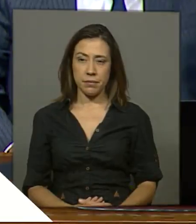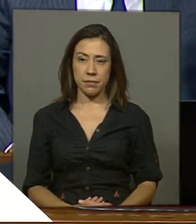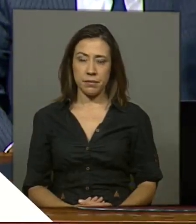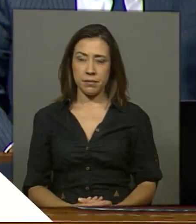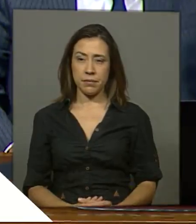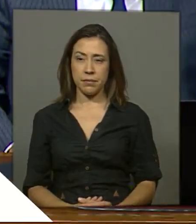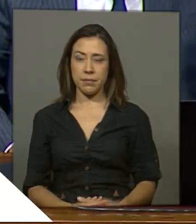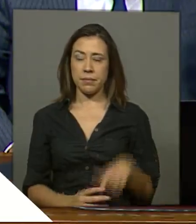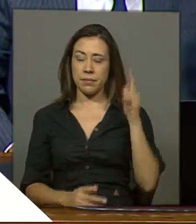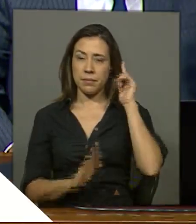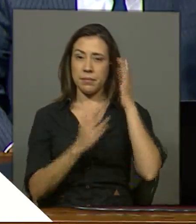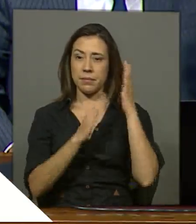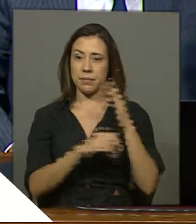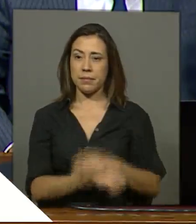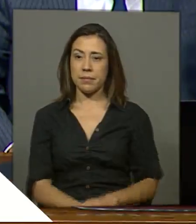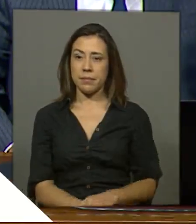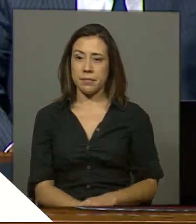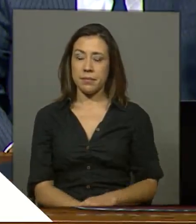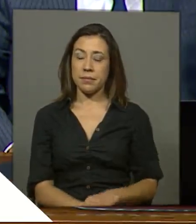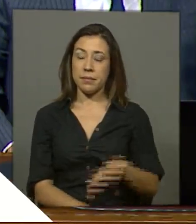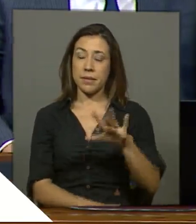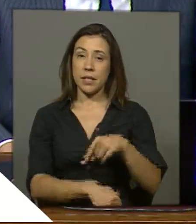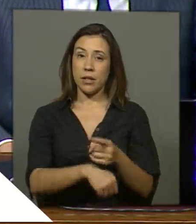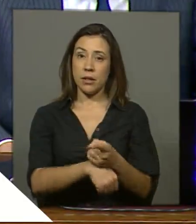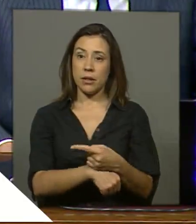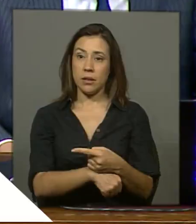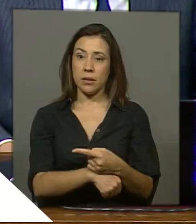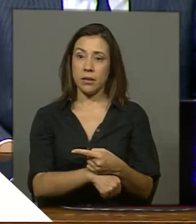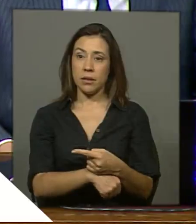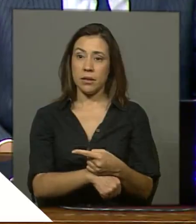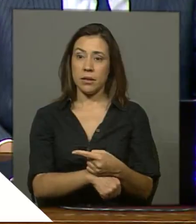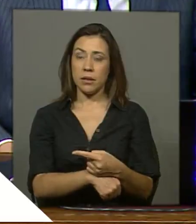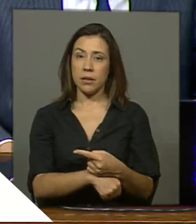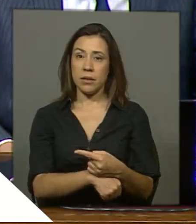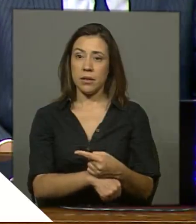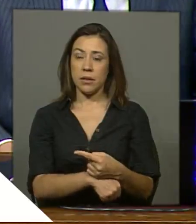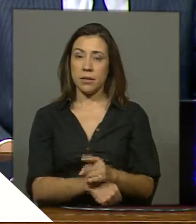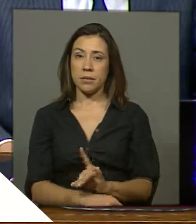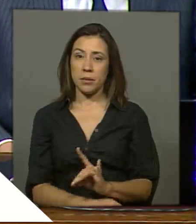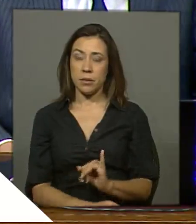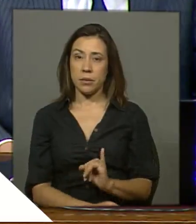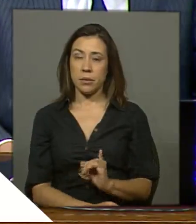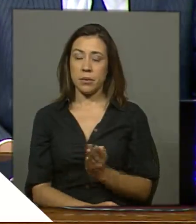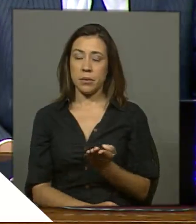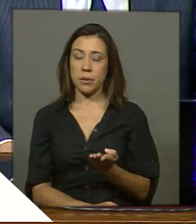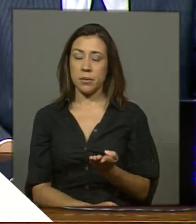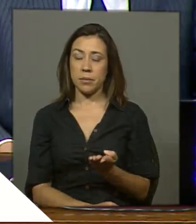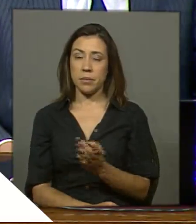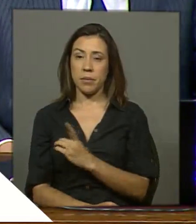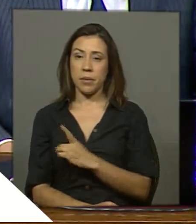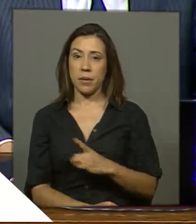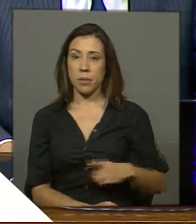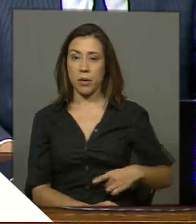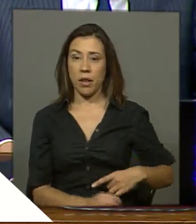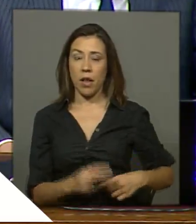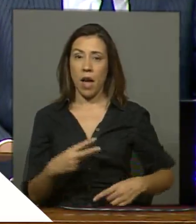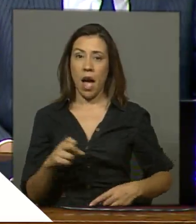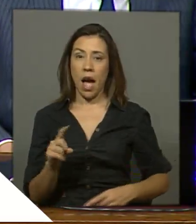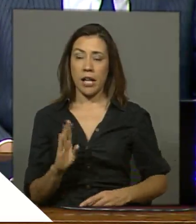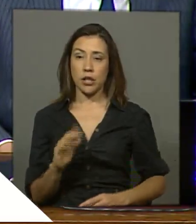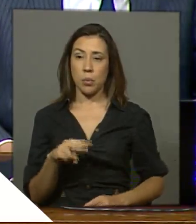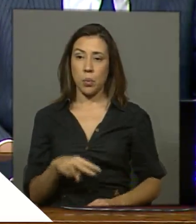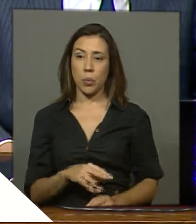gracias en los 5 minutos del que correspondan a la udi Le ofrezco la palabra al diputado señor